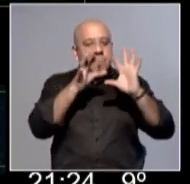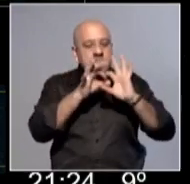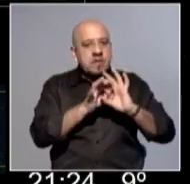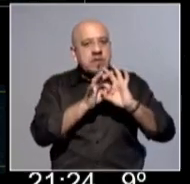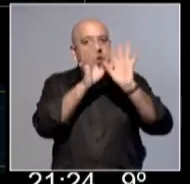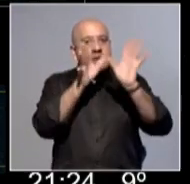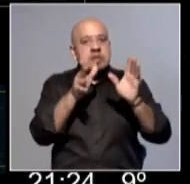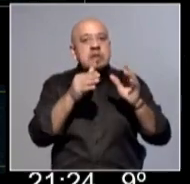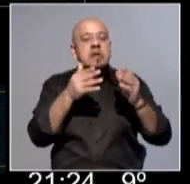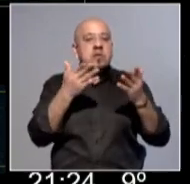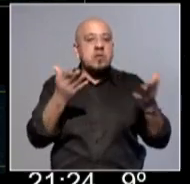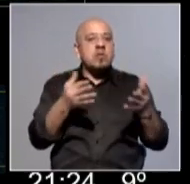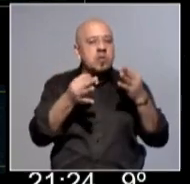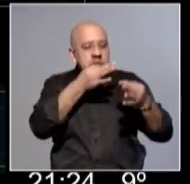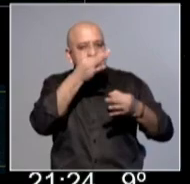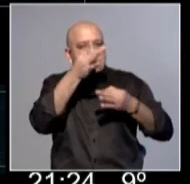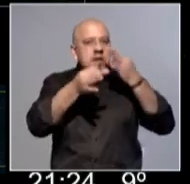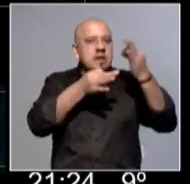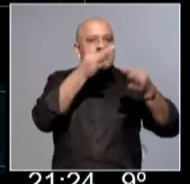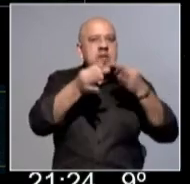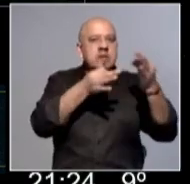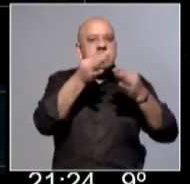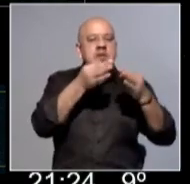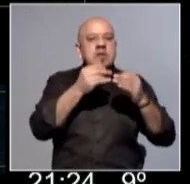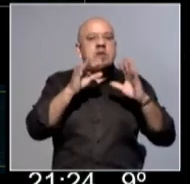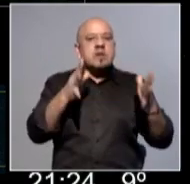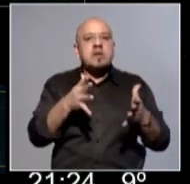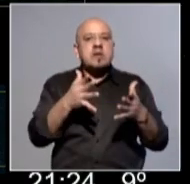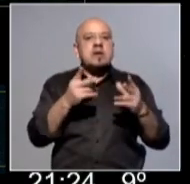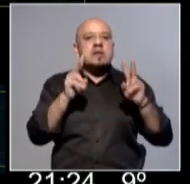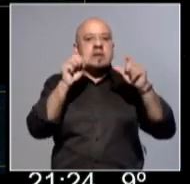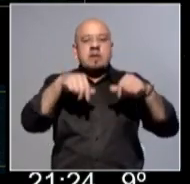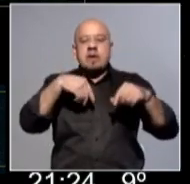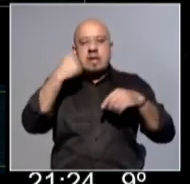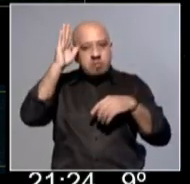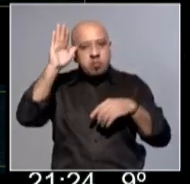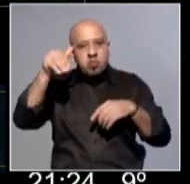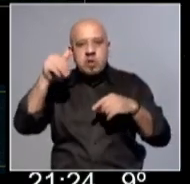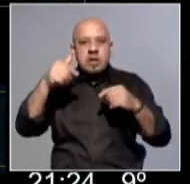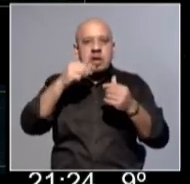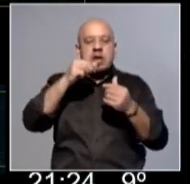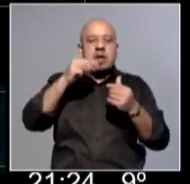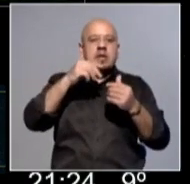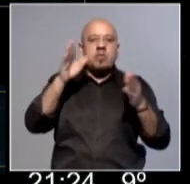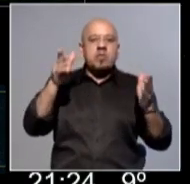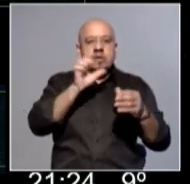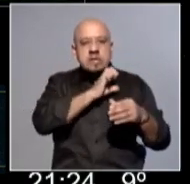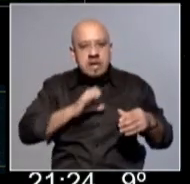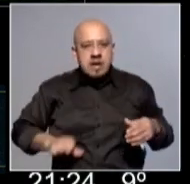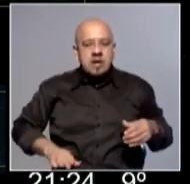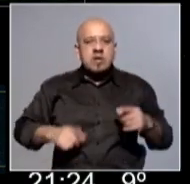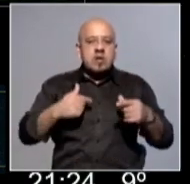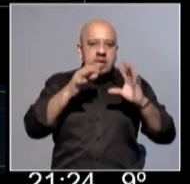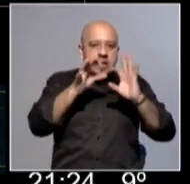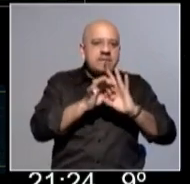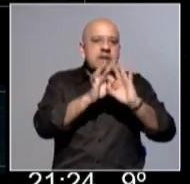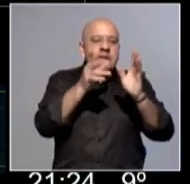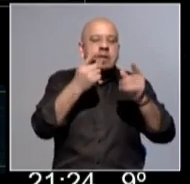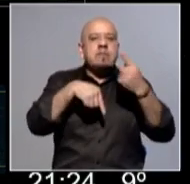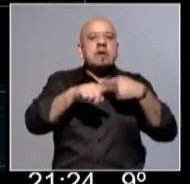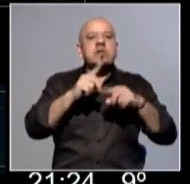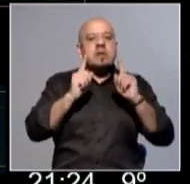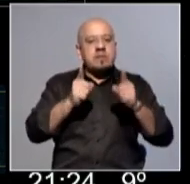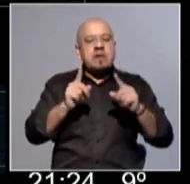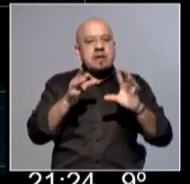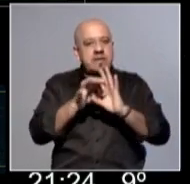democracia, como gran relato, un relato que es mucho más que la república, ¿no? La democracia entendida, digamos, como las libertades formales, pero también